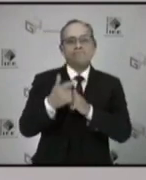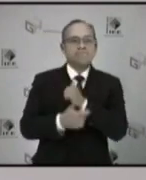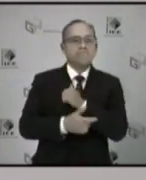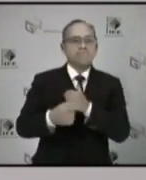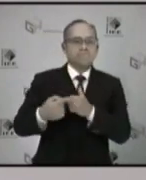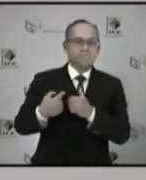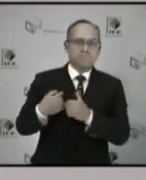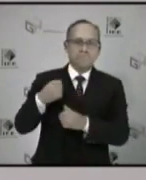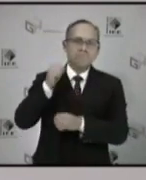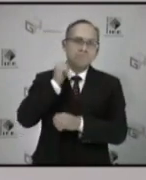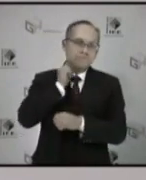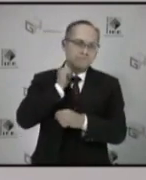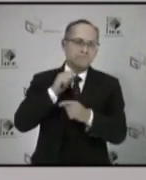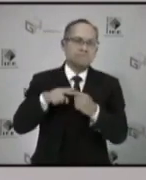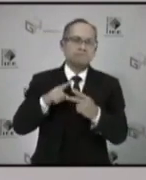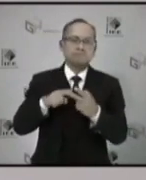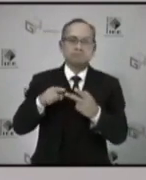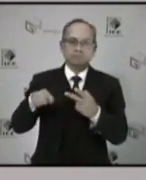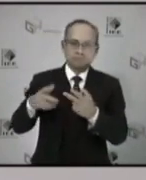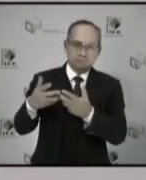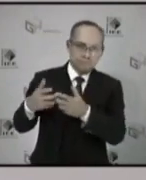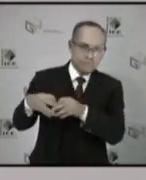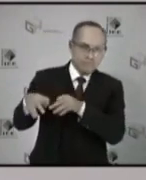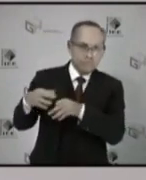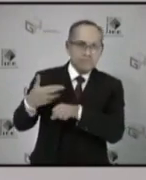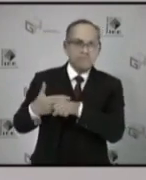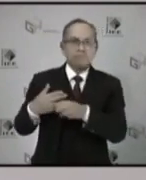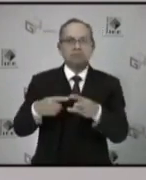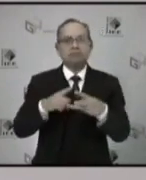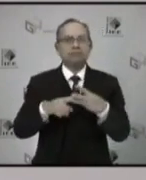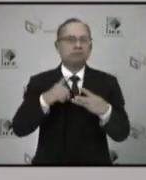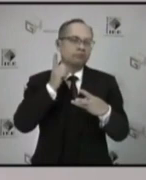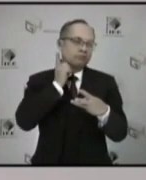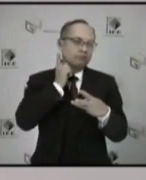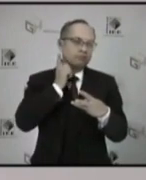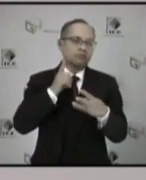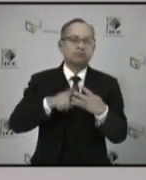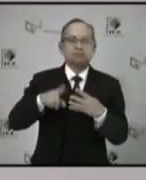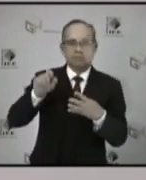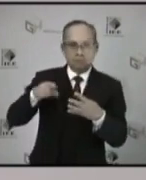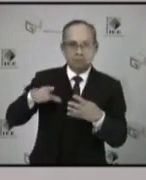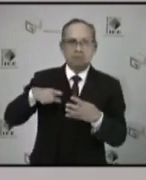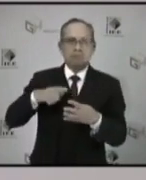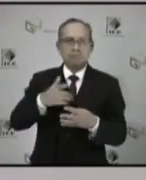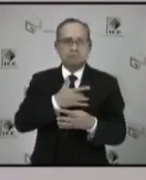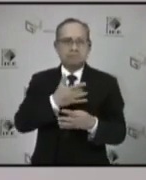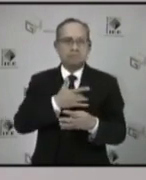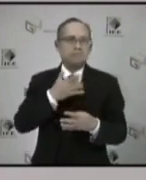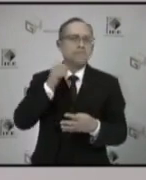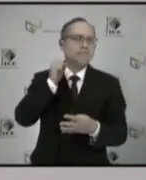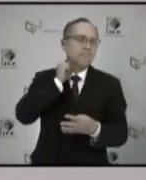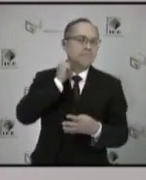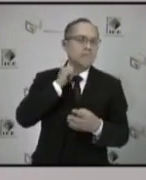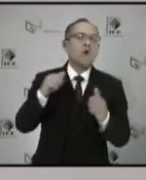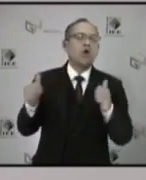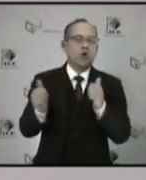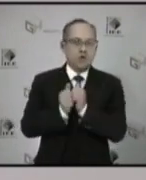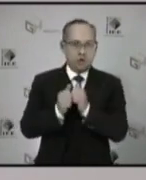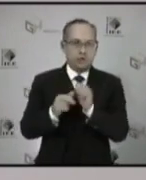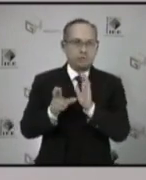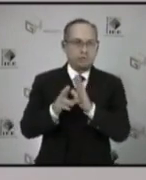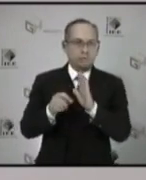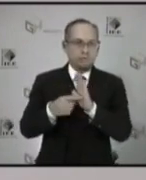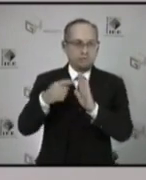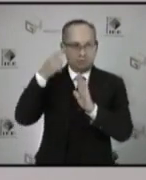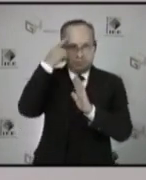funcionario público, como diputado y orgullosamente como senador de la República con licencia. Es el compromiso de un